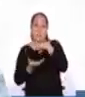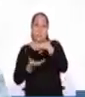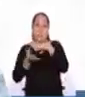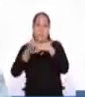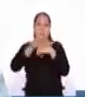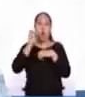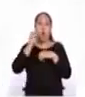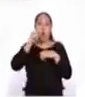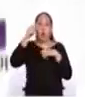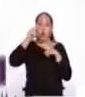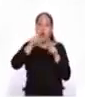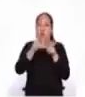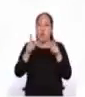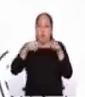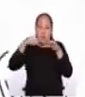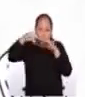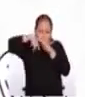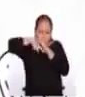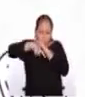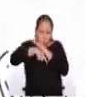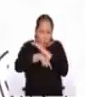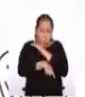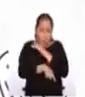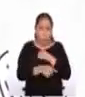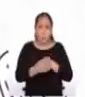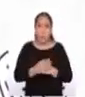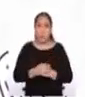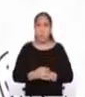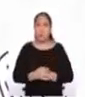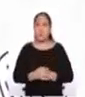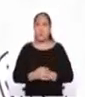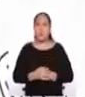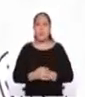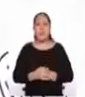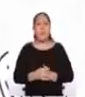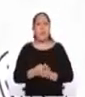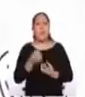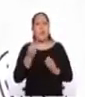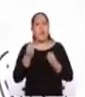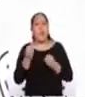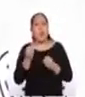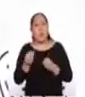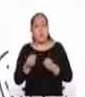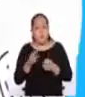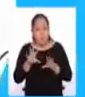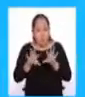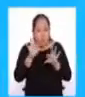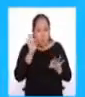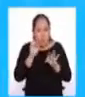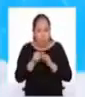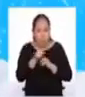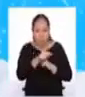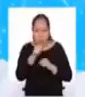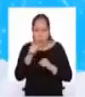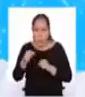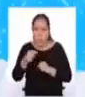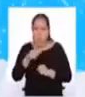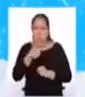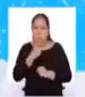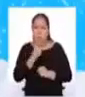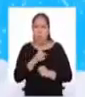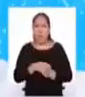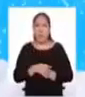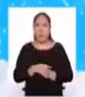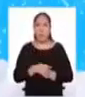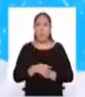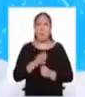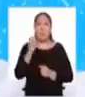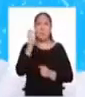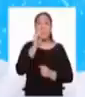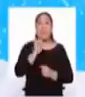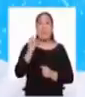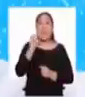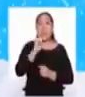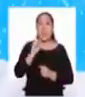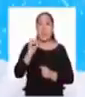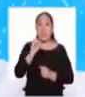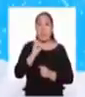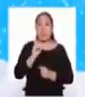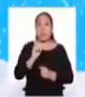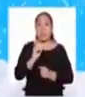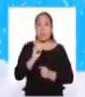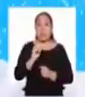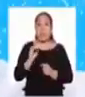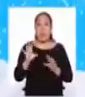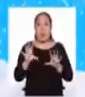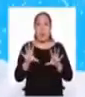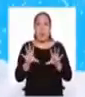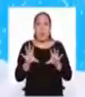en zonas profundas de la Tierra. ¿Y qué determina en qué estado se encuentra el agua? El agua requiere 0 grados Celsius de temperatura